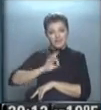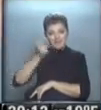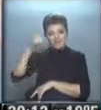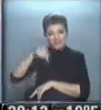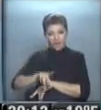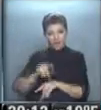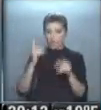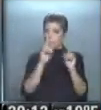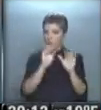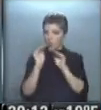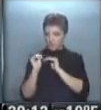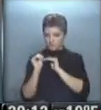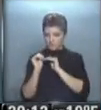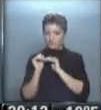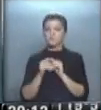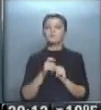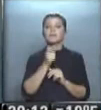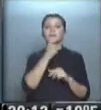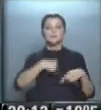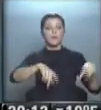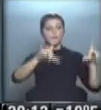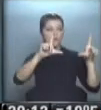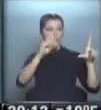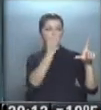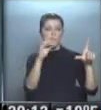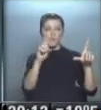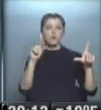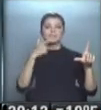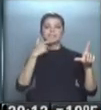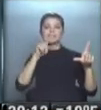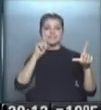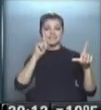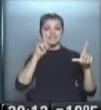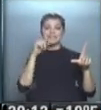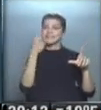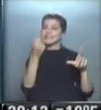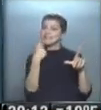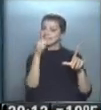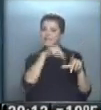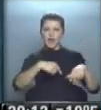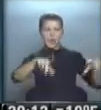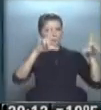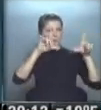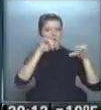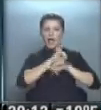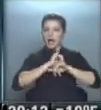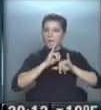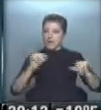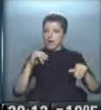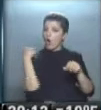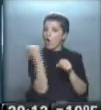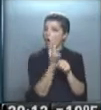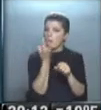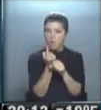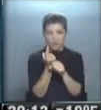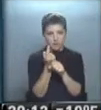año. Sin la imagen de Bussi. En Tucumán prohíben usar la cara del represor en la campaña electoral.